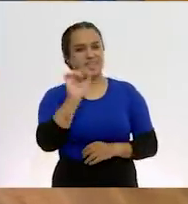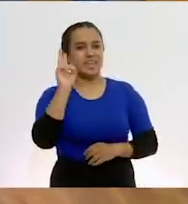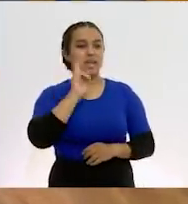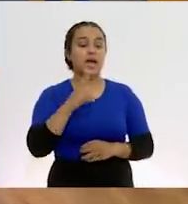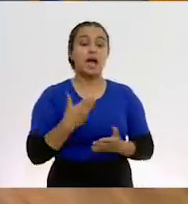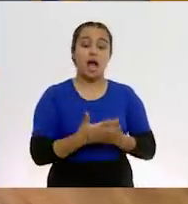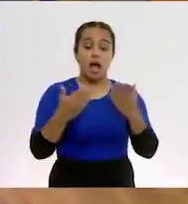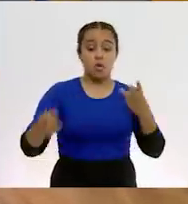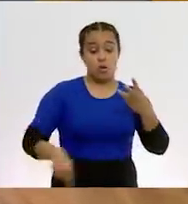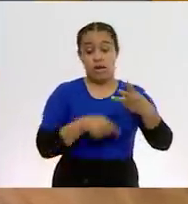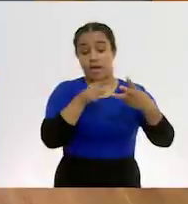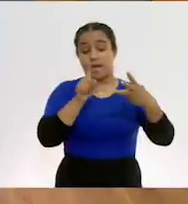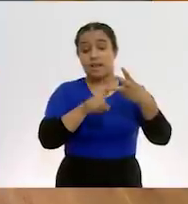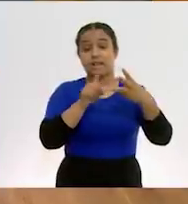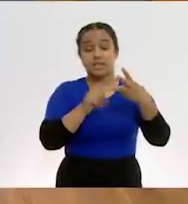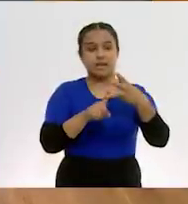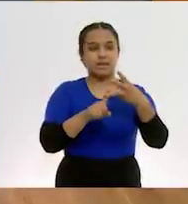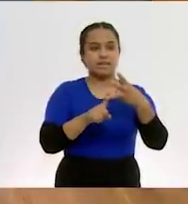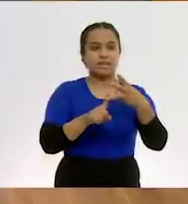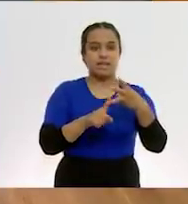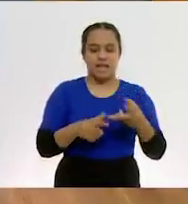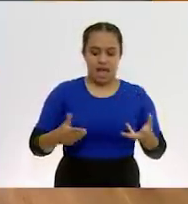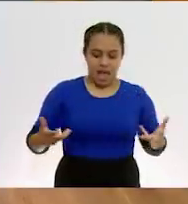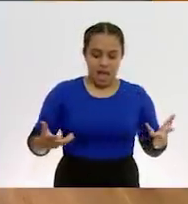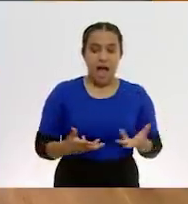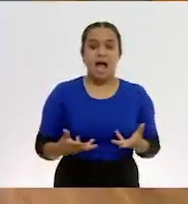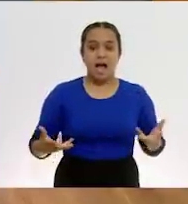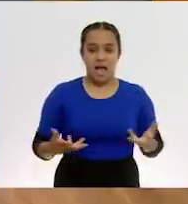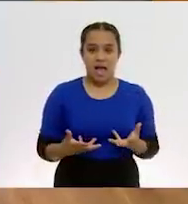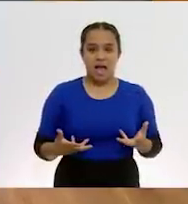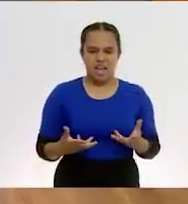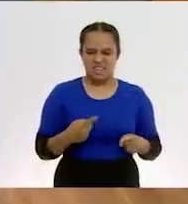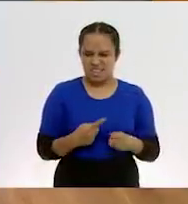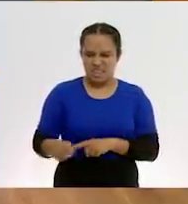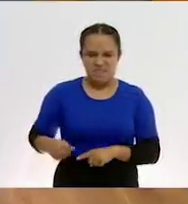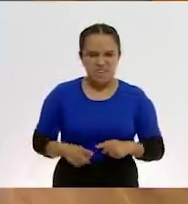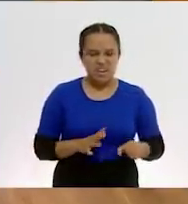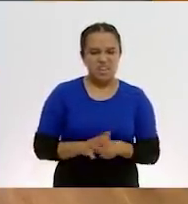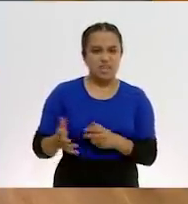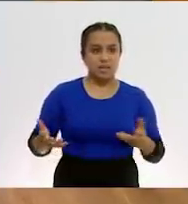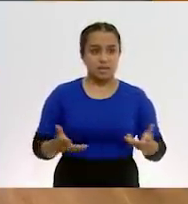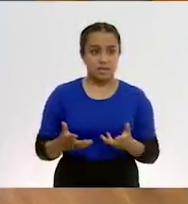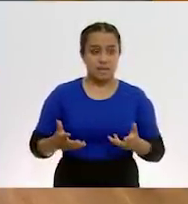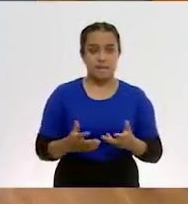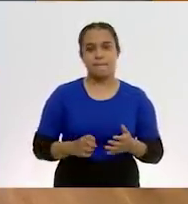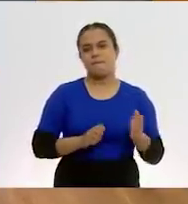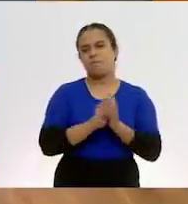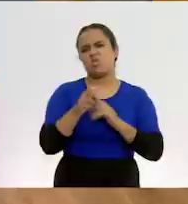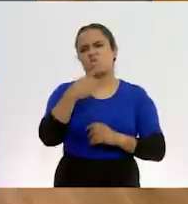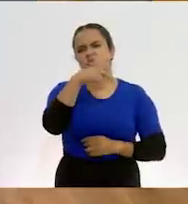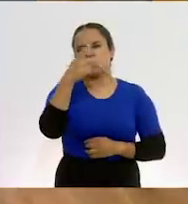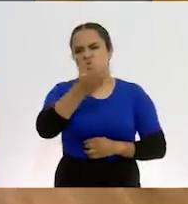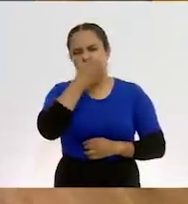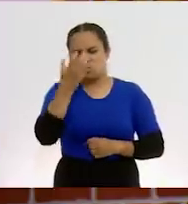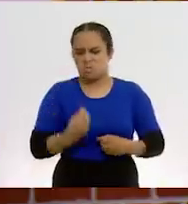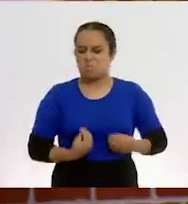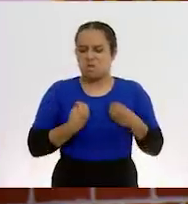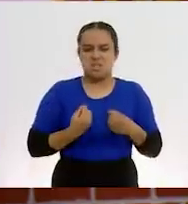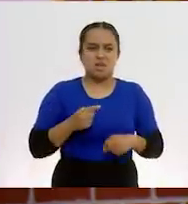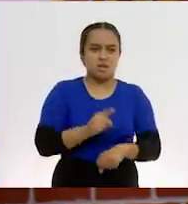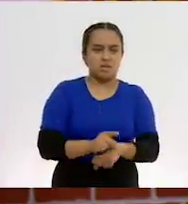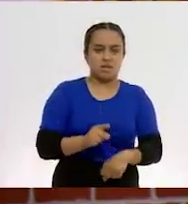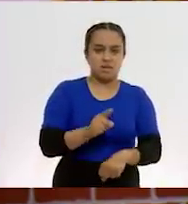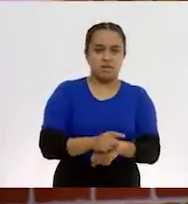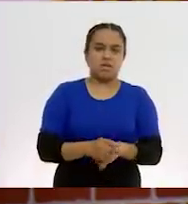toca el nivel 3. Perfecto. Acciones. Uh-huh. Acciones que hacemos en la vida cotidiana, uh-huh, que tanto